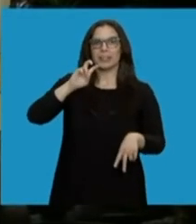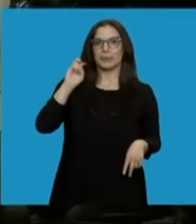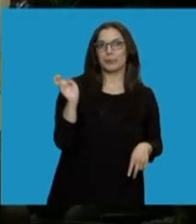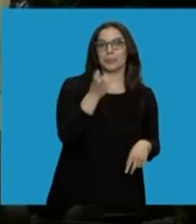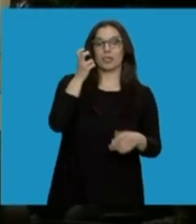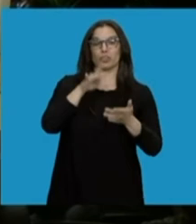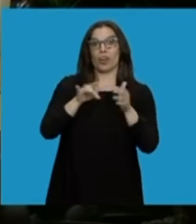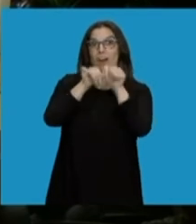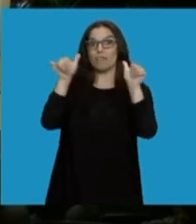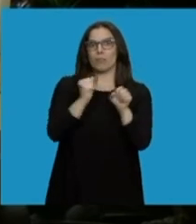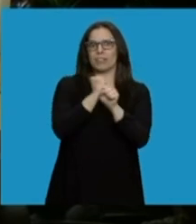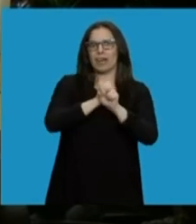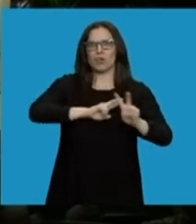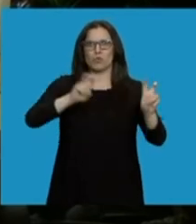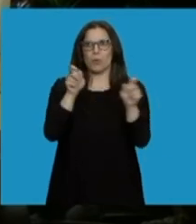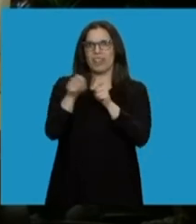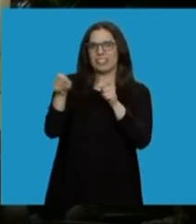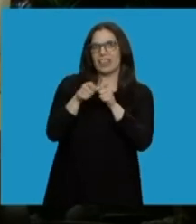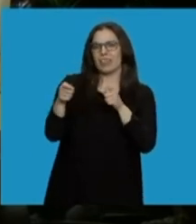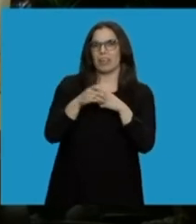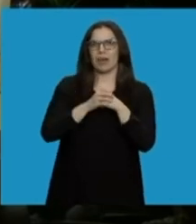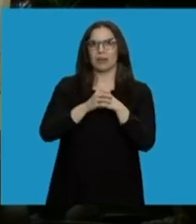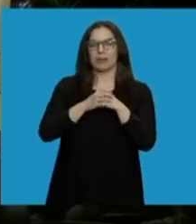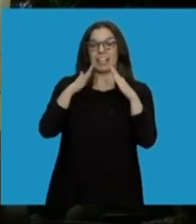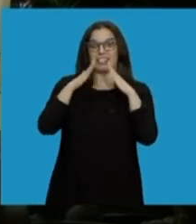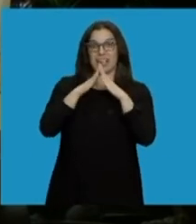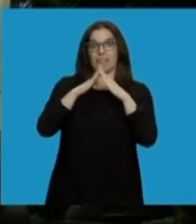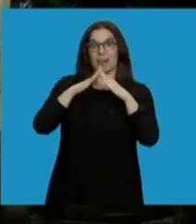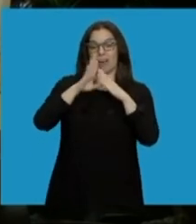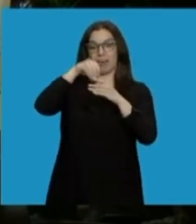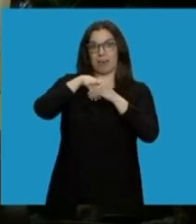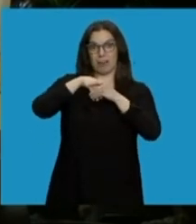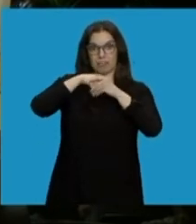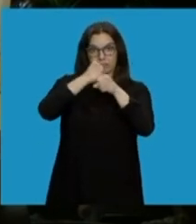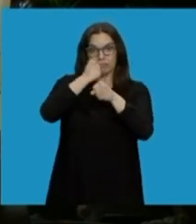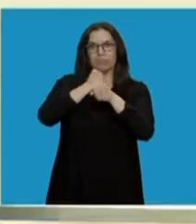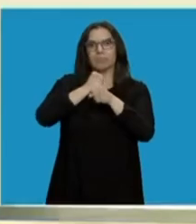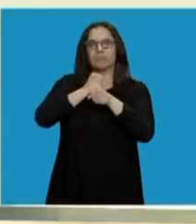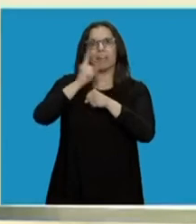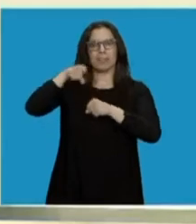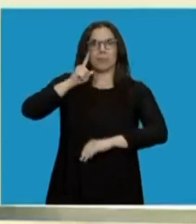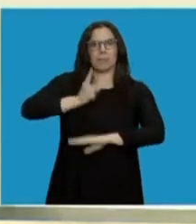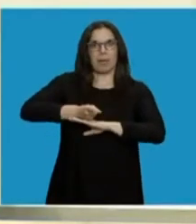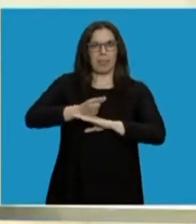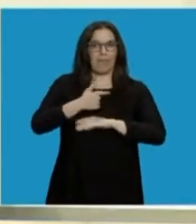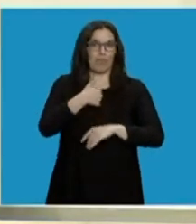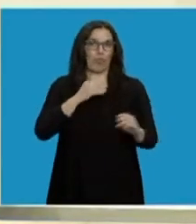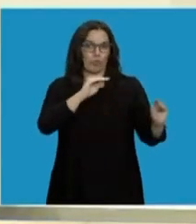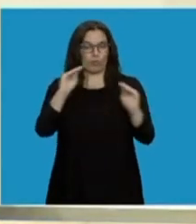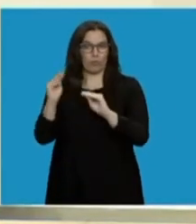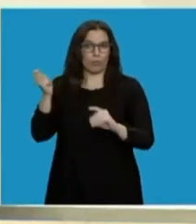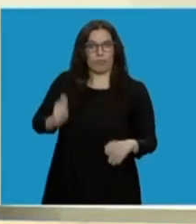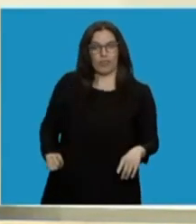afrontar nuevas formas de trabajar a distancia. El teletrabajo también se impuso en vuestras tareas